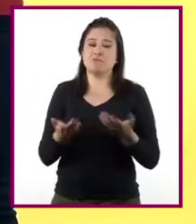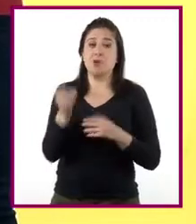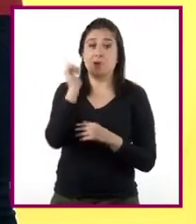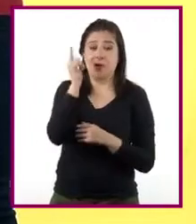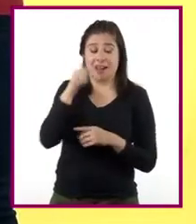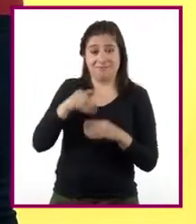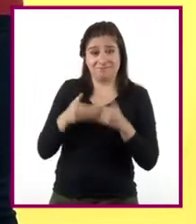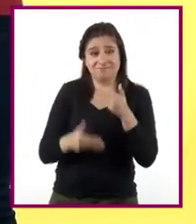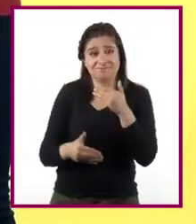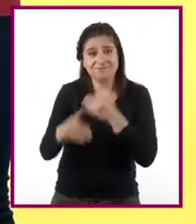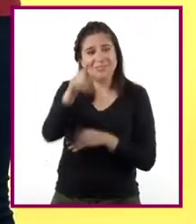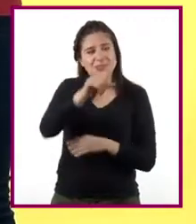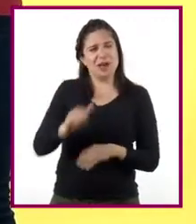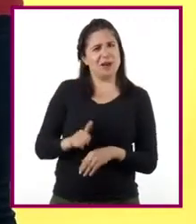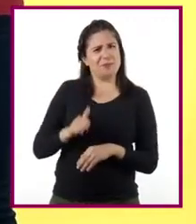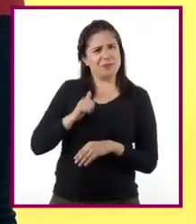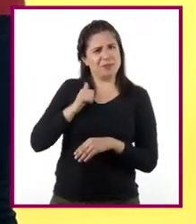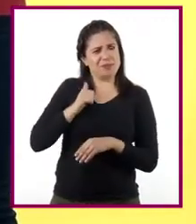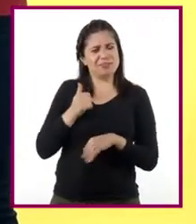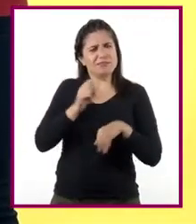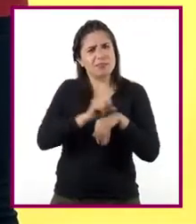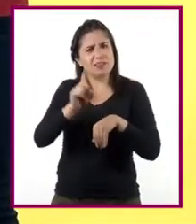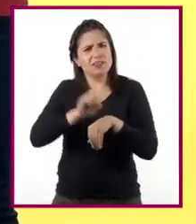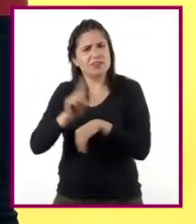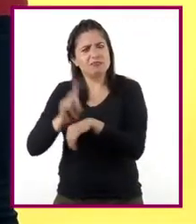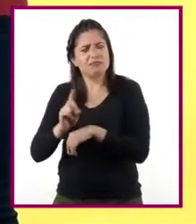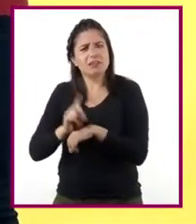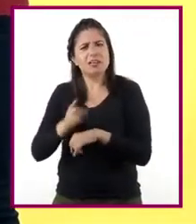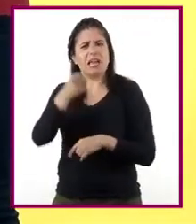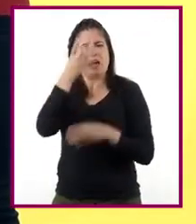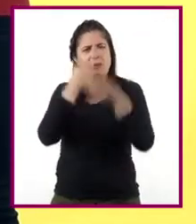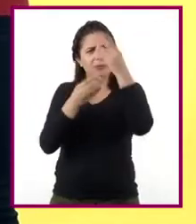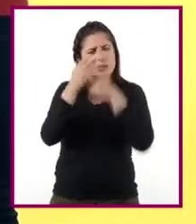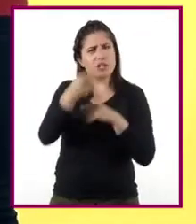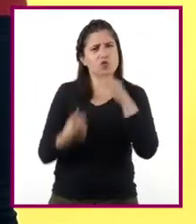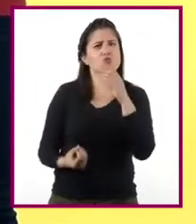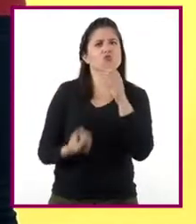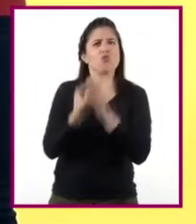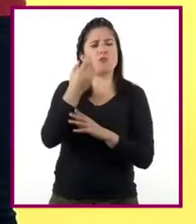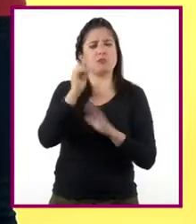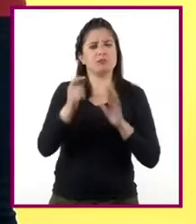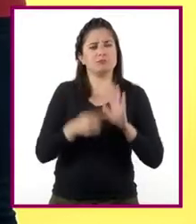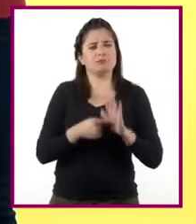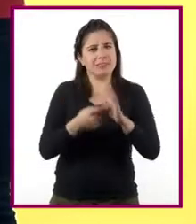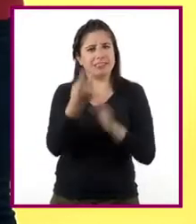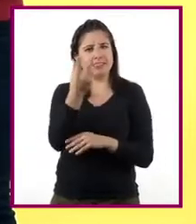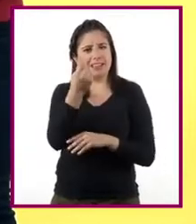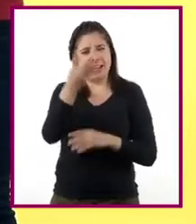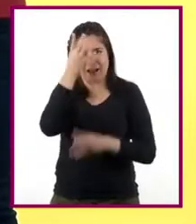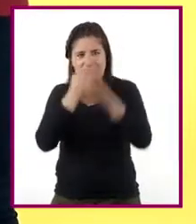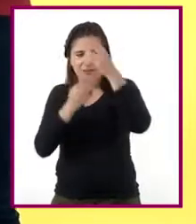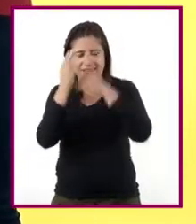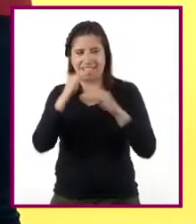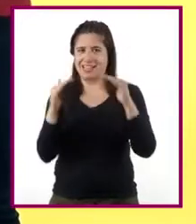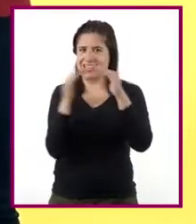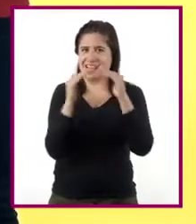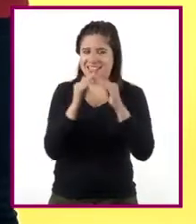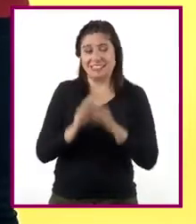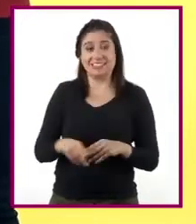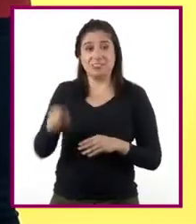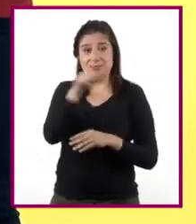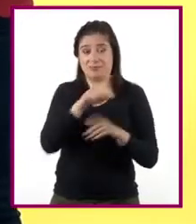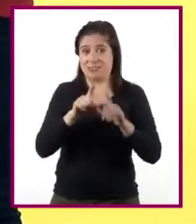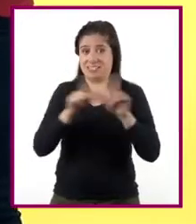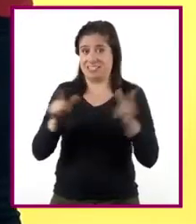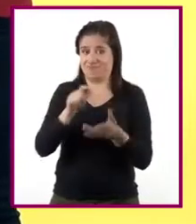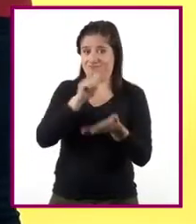estos días estén aprovechando la oportunidad de estudiar en esta nueva modalidad que les ofrece Aprende en Casa. Tengan listos pluma